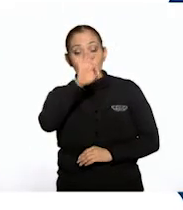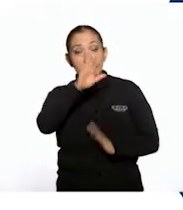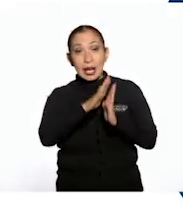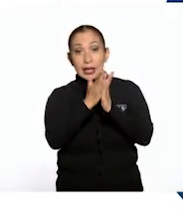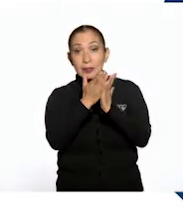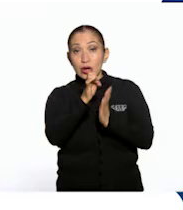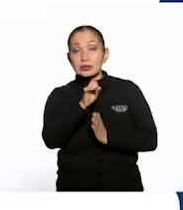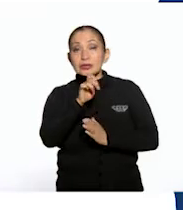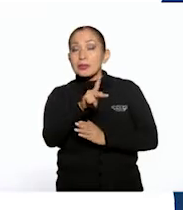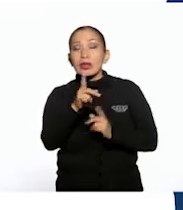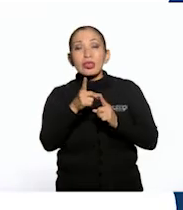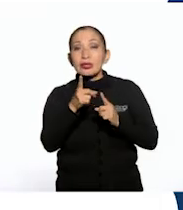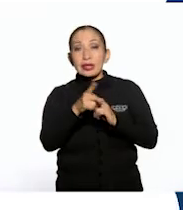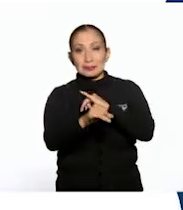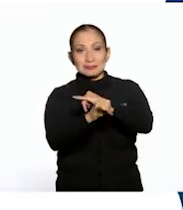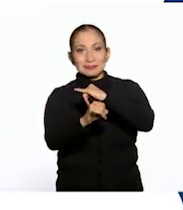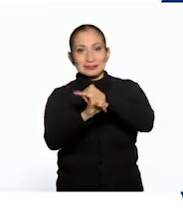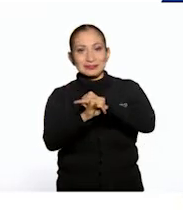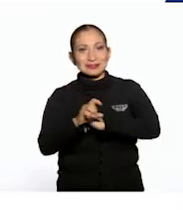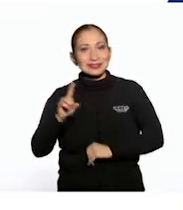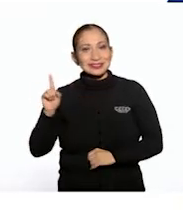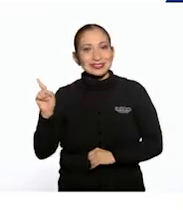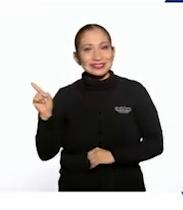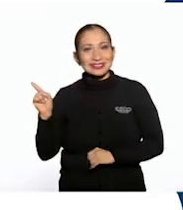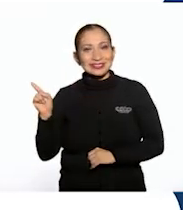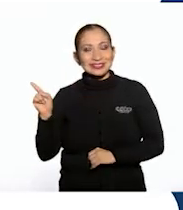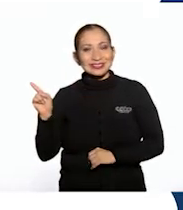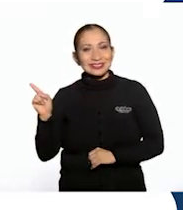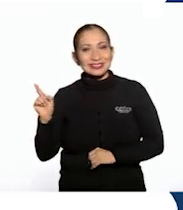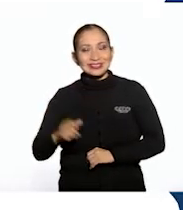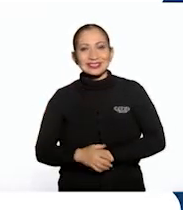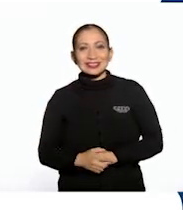los libros de texto en la página